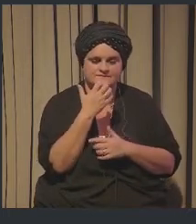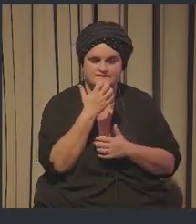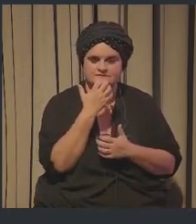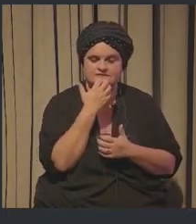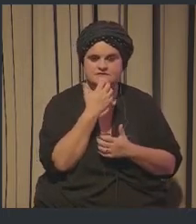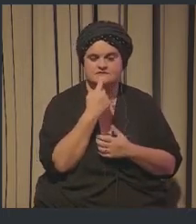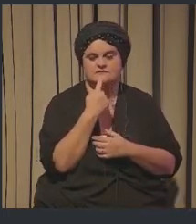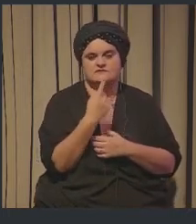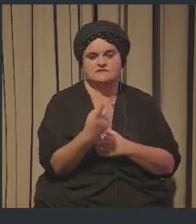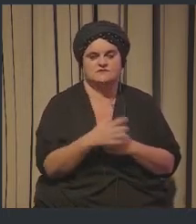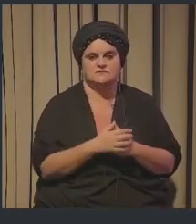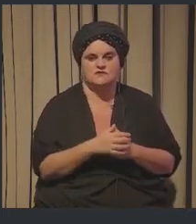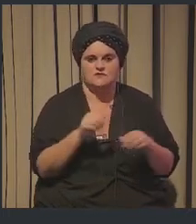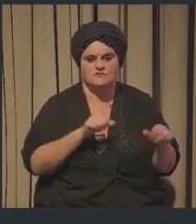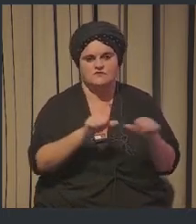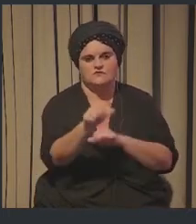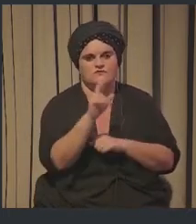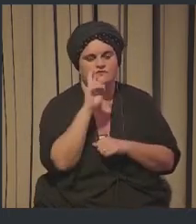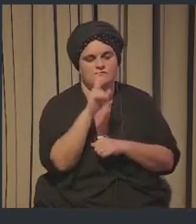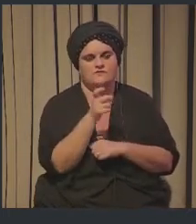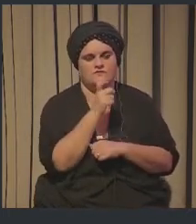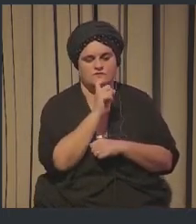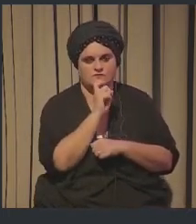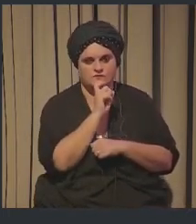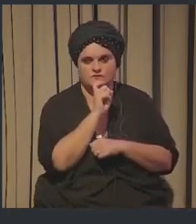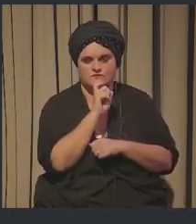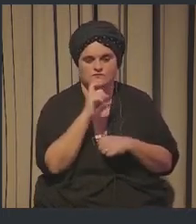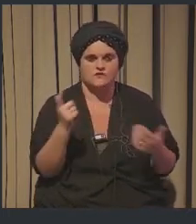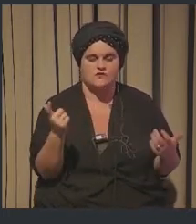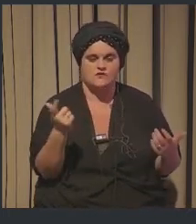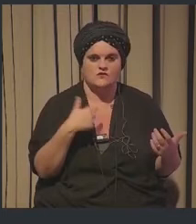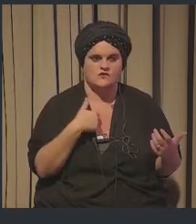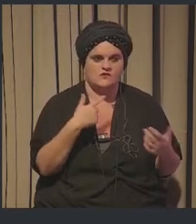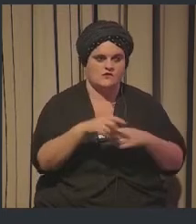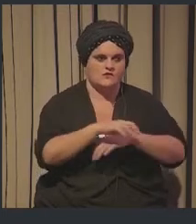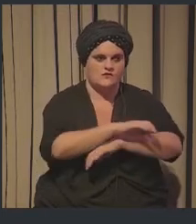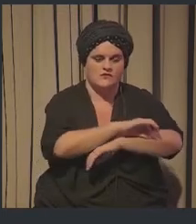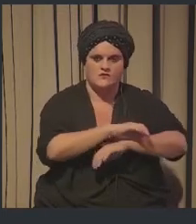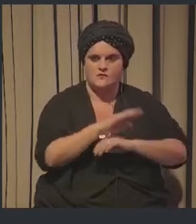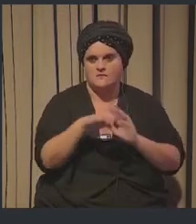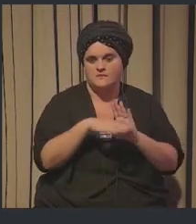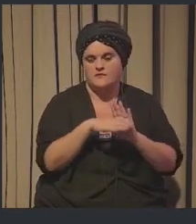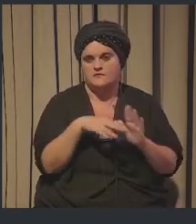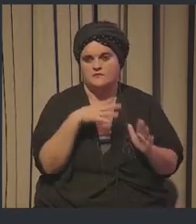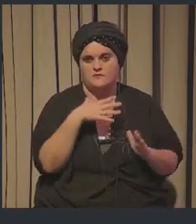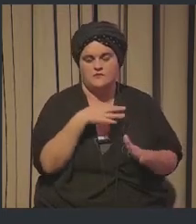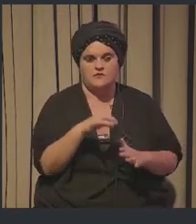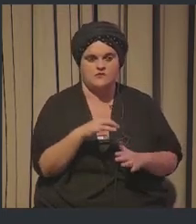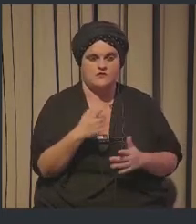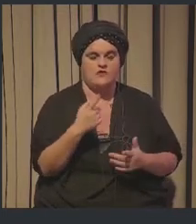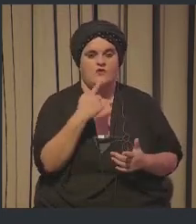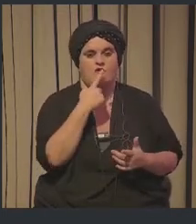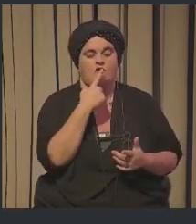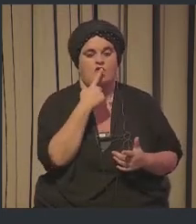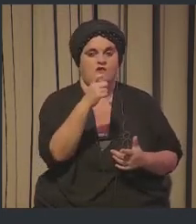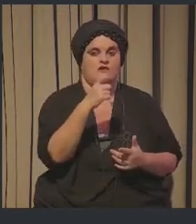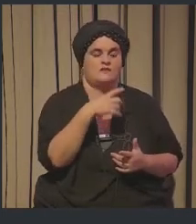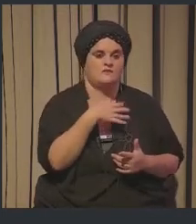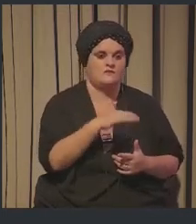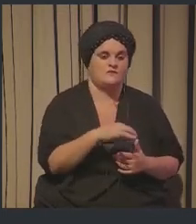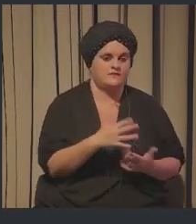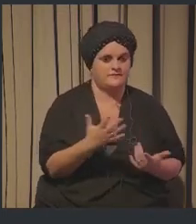bueno, dime cómo va a ser el futuro, entonces yo podré diseñar un plan para tener éxito. Ojalá lo pudiera, pero no. Y